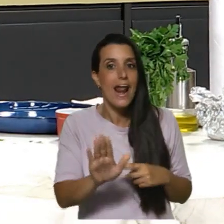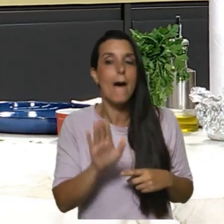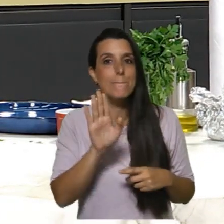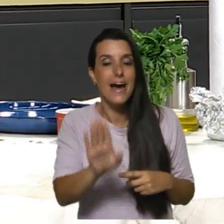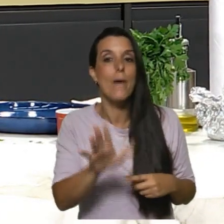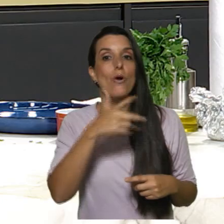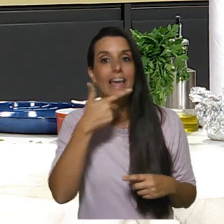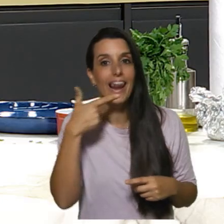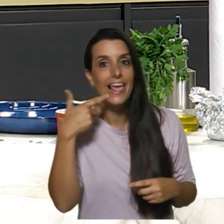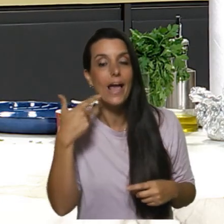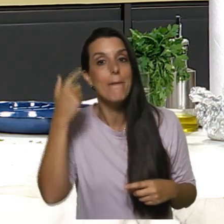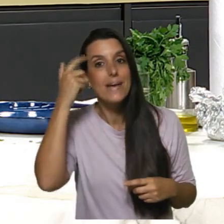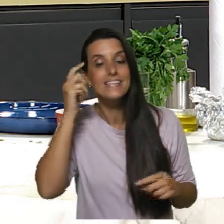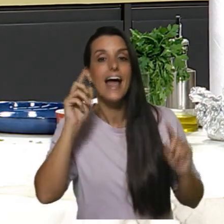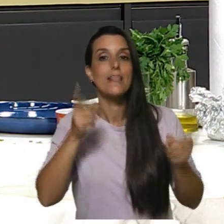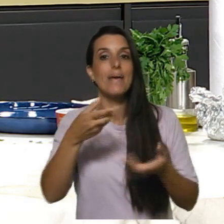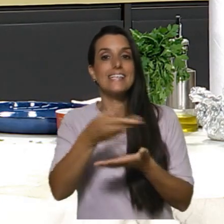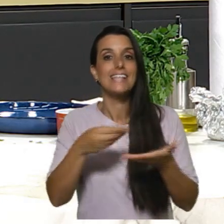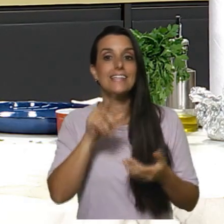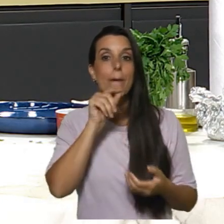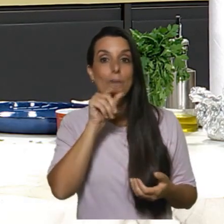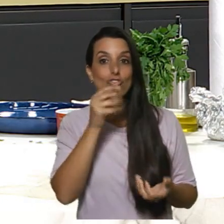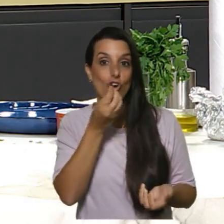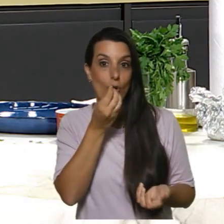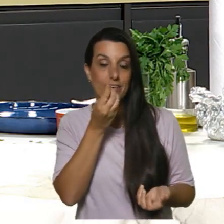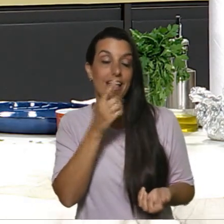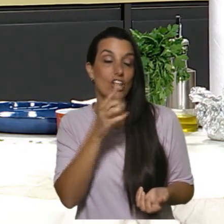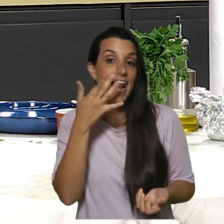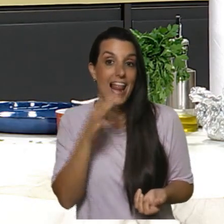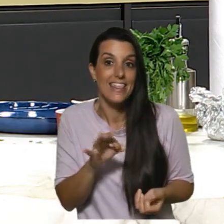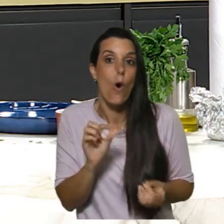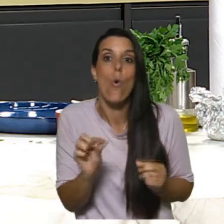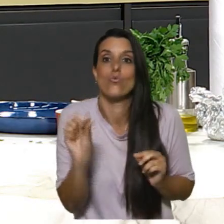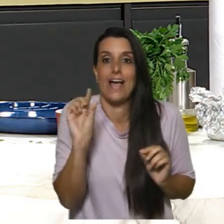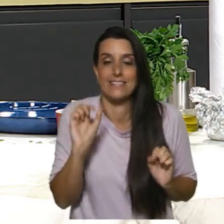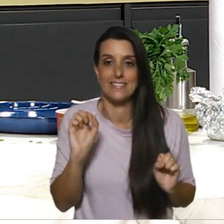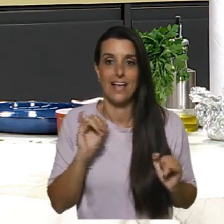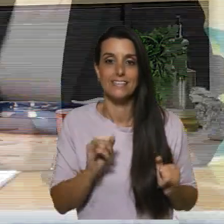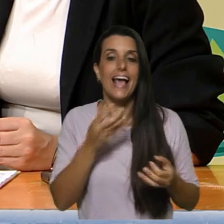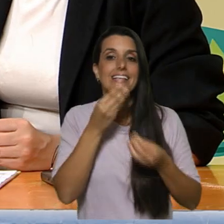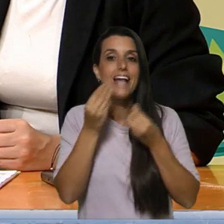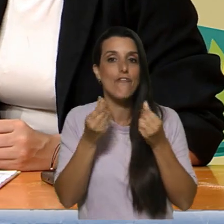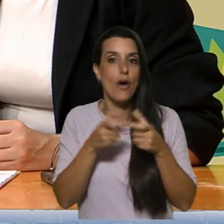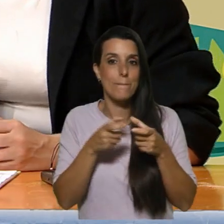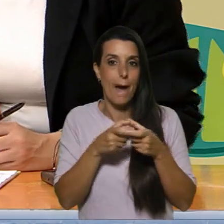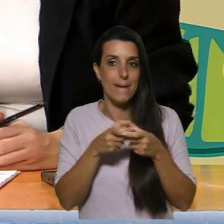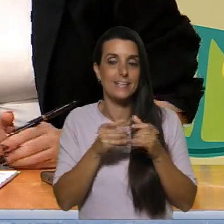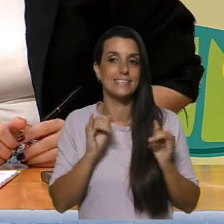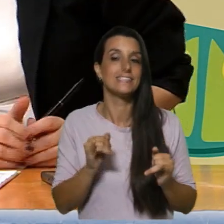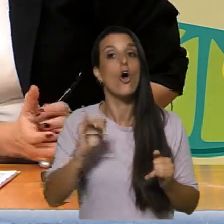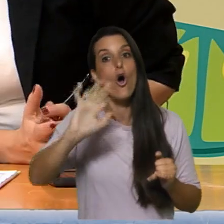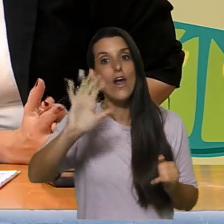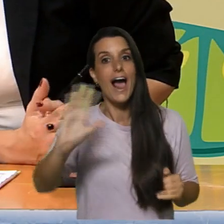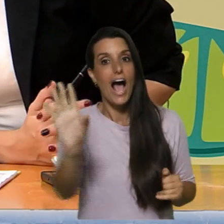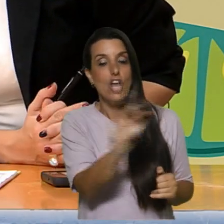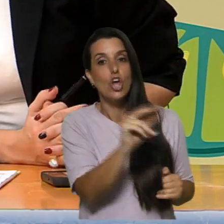que esté rica, pensá que también tenés la salsa del pollo que comiste. Claro. Entonces, en realidad, es un touch que le das a las papitas. Un sabor para las papas. Exactamente. Hola a todos,